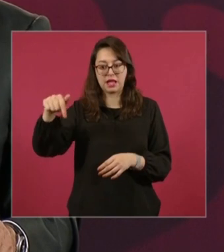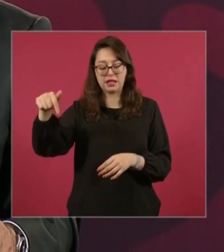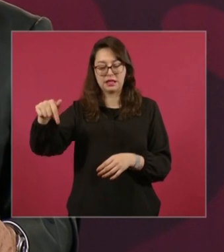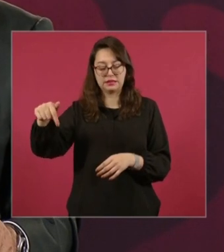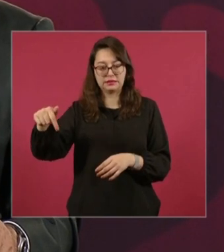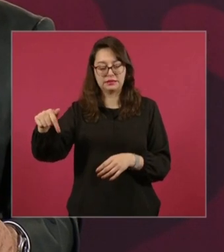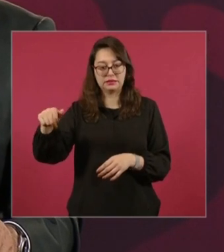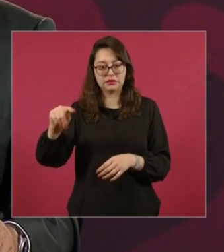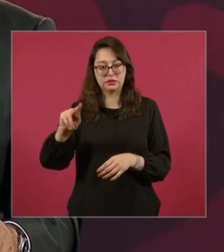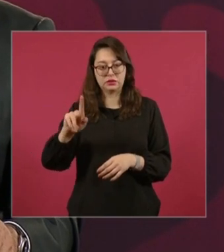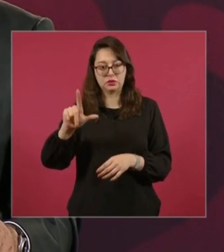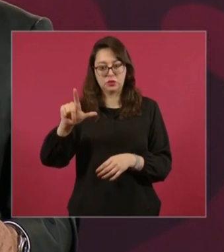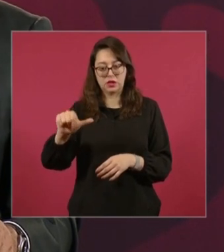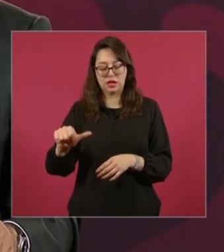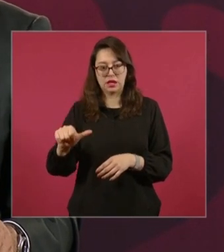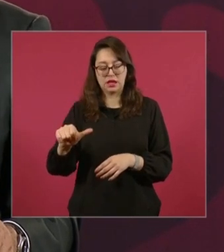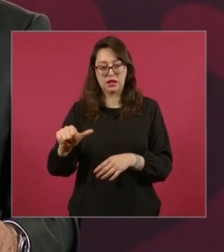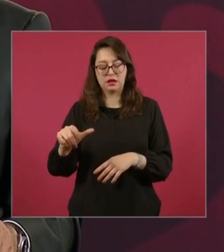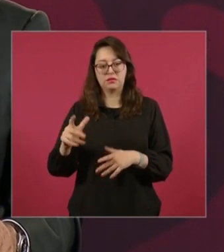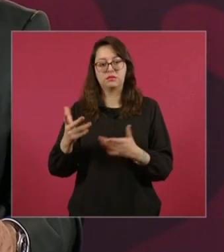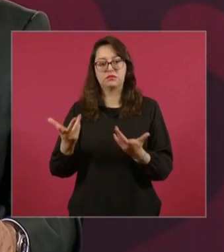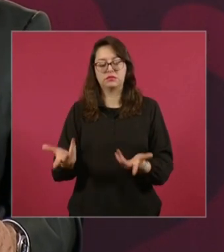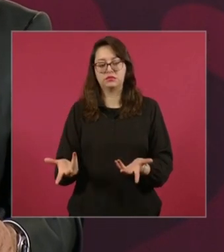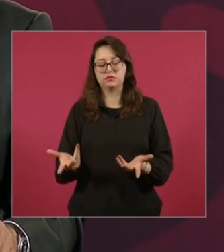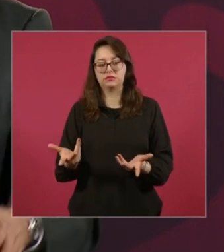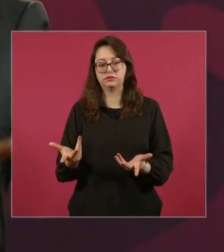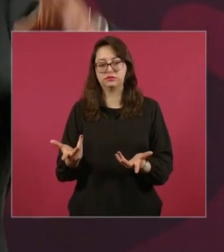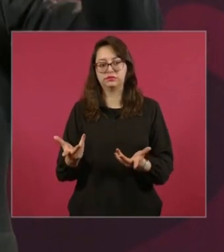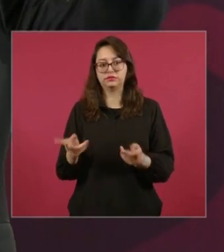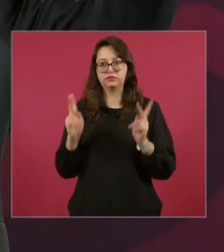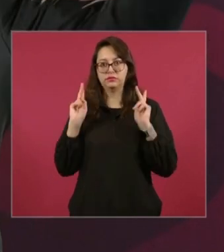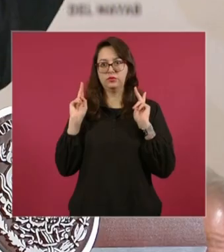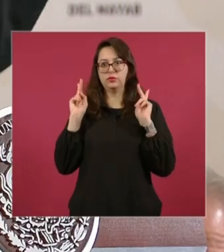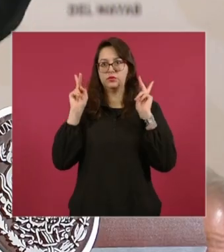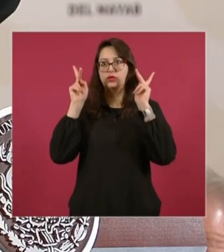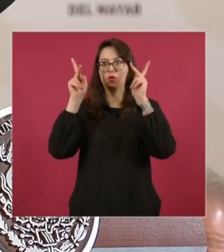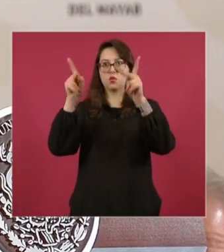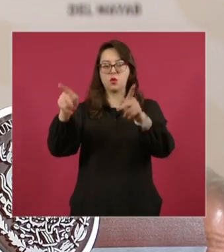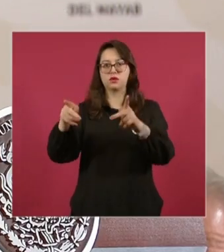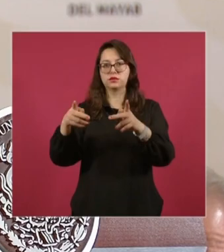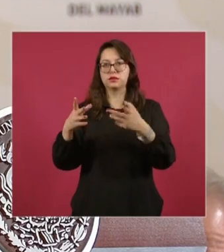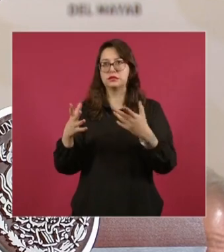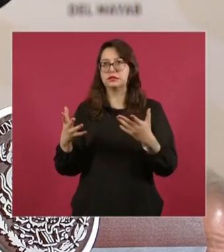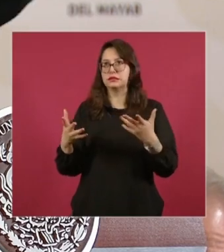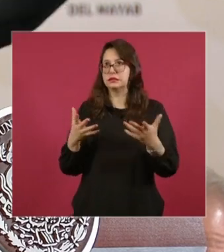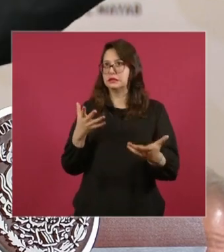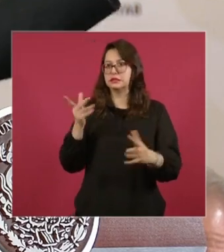tanques por la carretera, quitaron puentes para poder pasar.